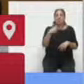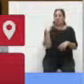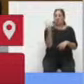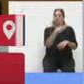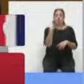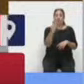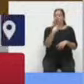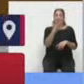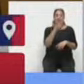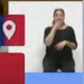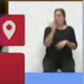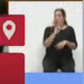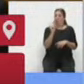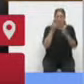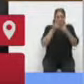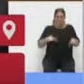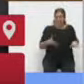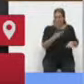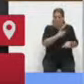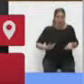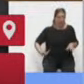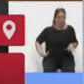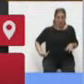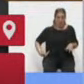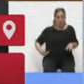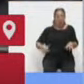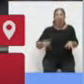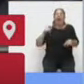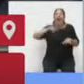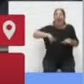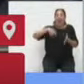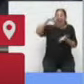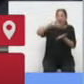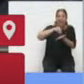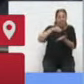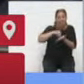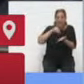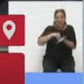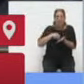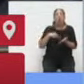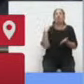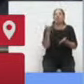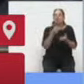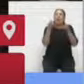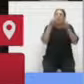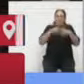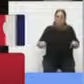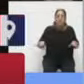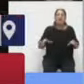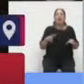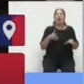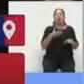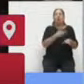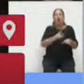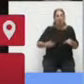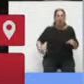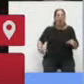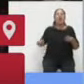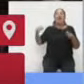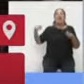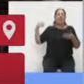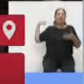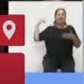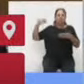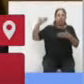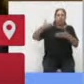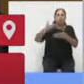fresca, de los dólares frescos de la cosecha gruesa, ¿no? Ahora, quería preguntarte también con respecto al tipo de cambio